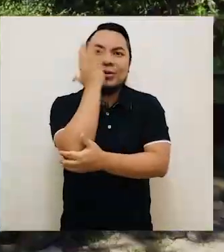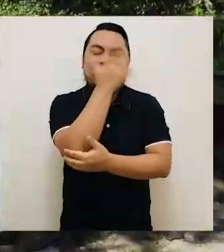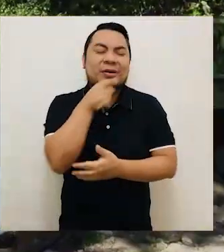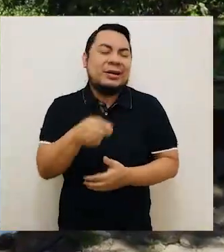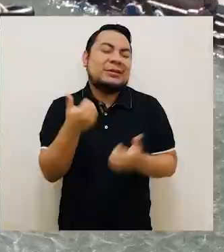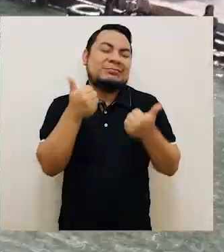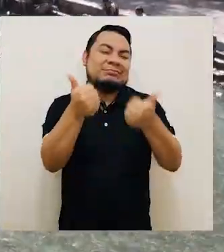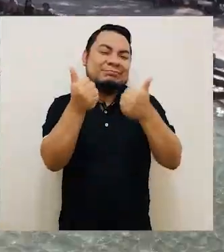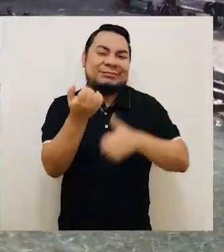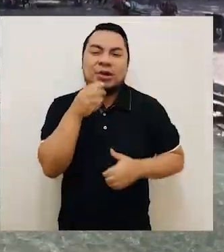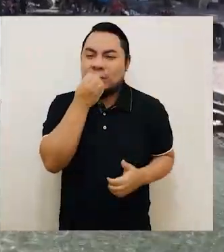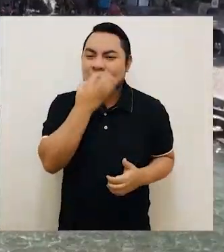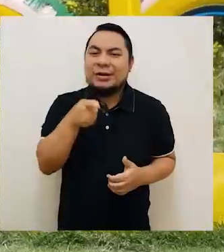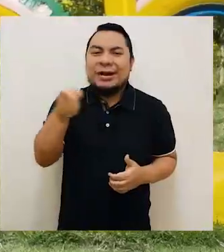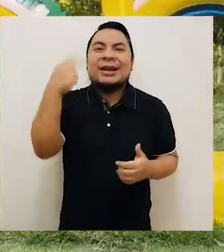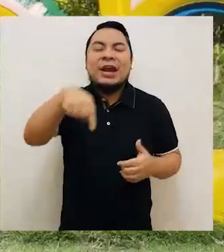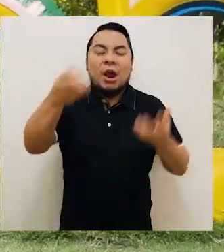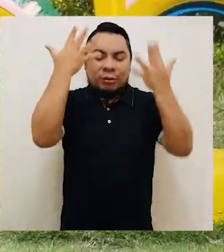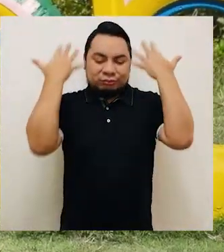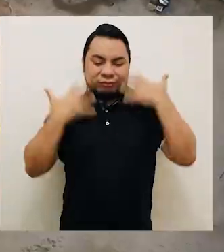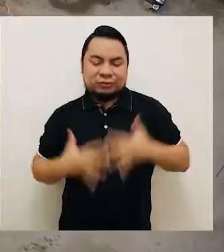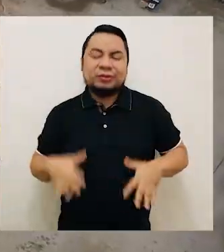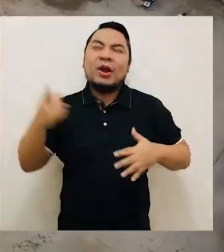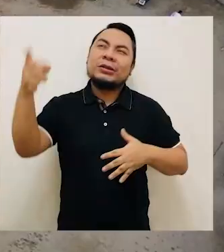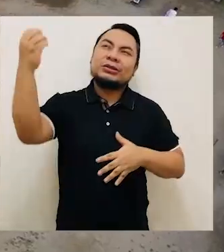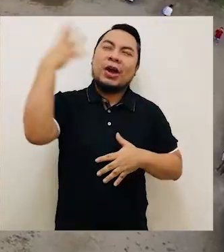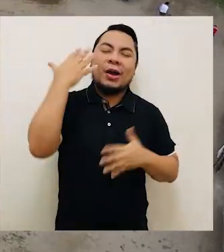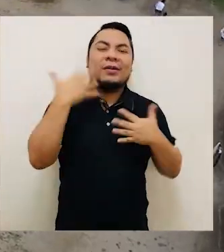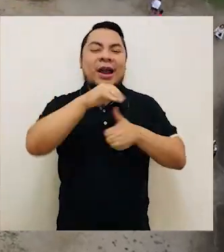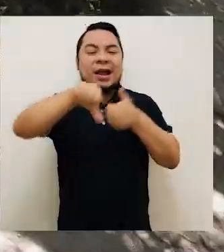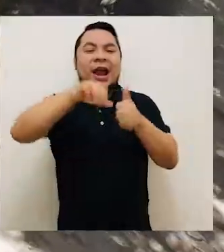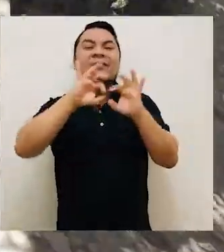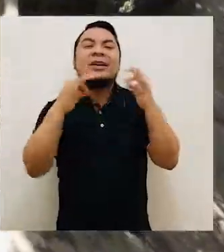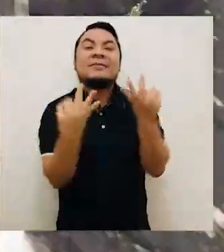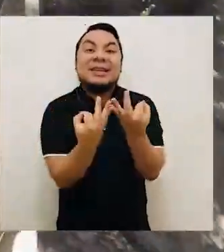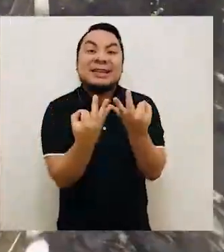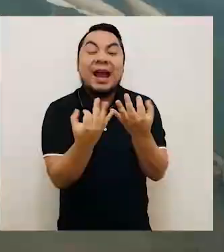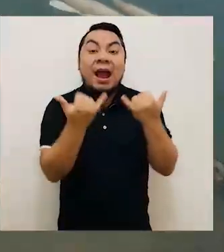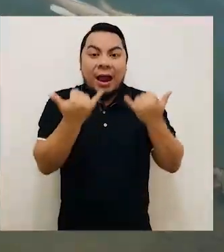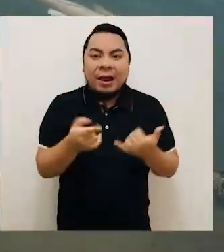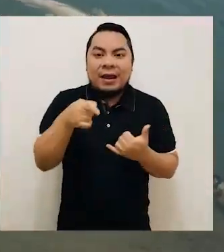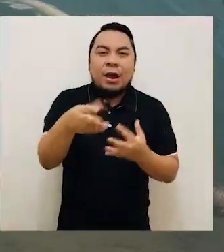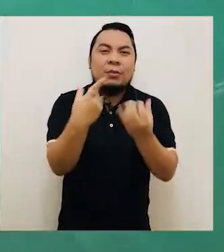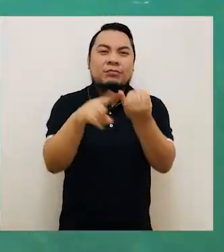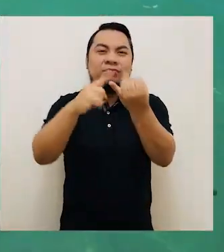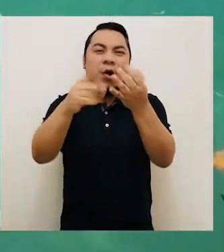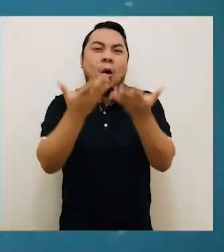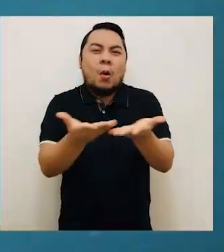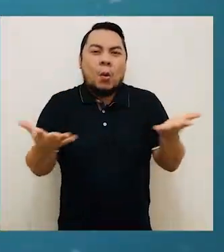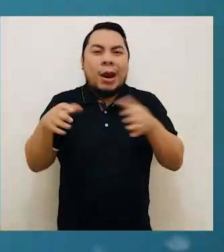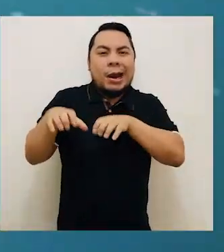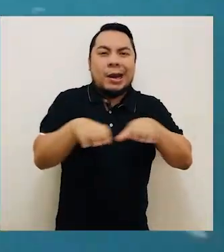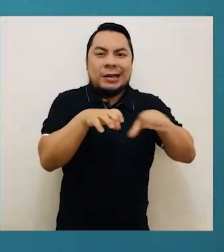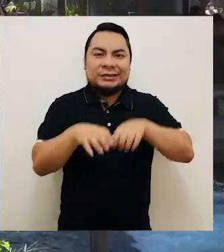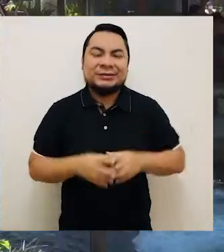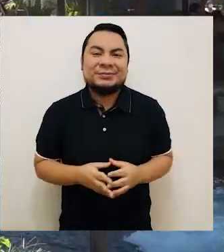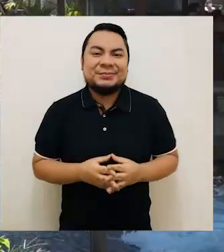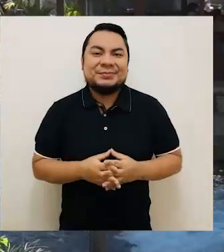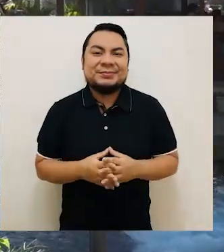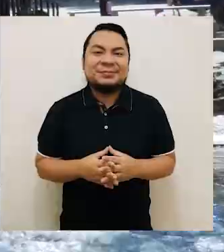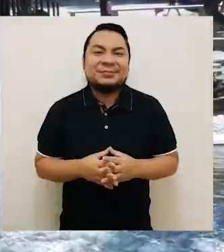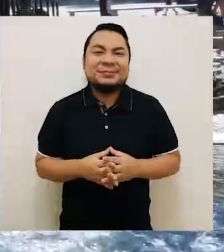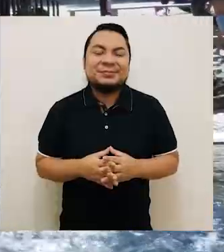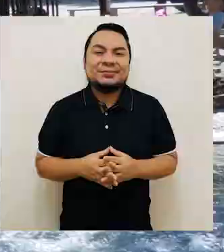lugar ideal para venir a refrescarse, relajarse y disfrutar en familia. Aquí hay muchas actividades para realizar.